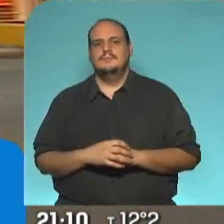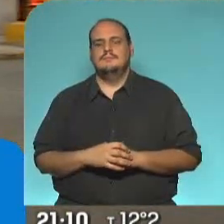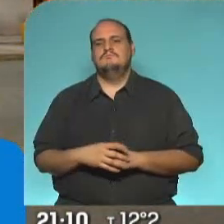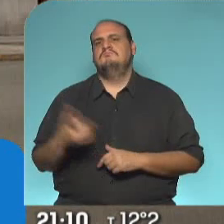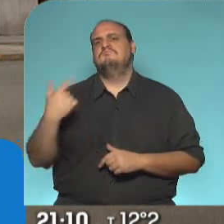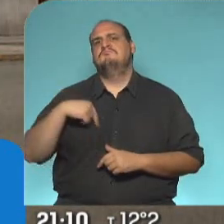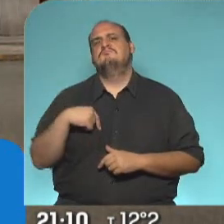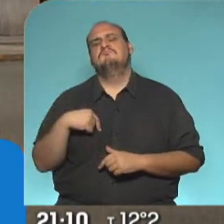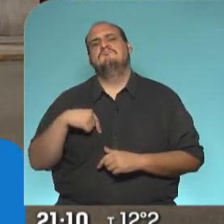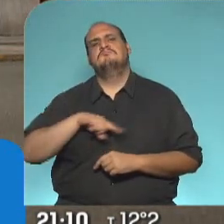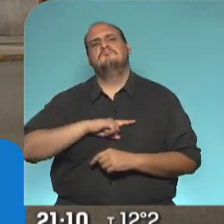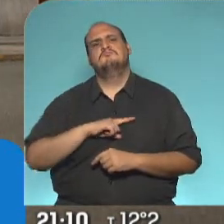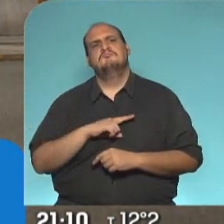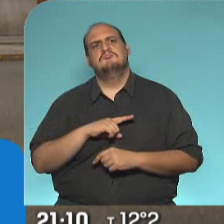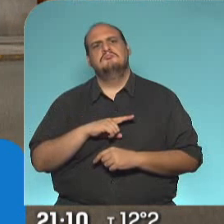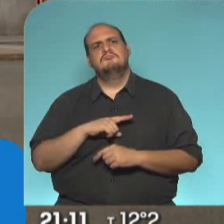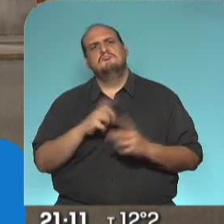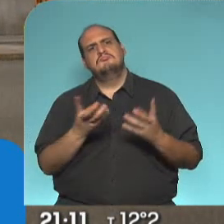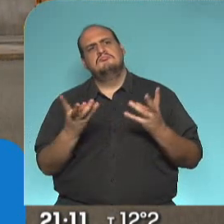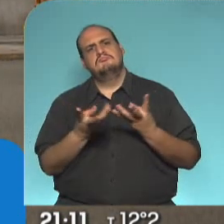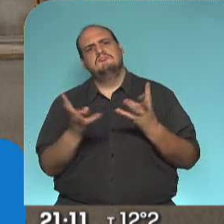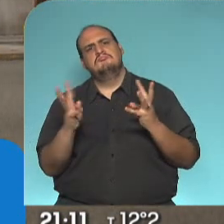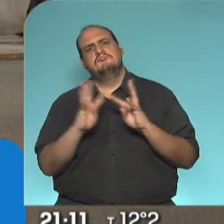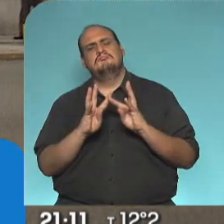Llegamos a la conclusión de